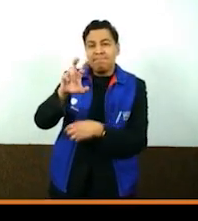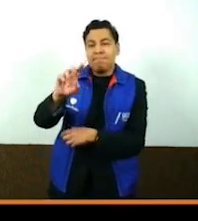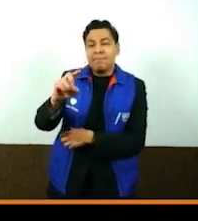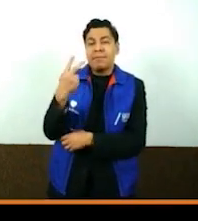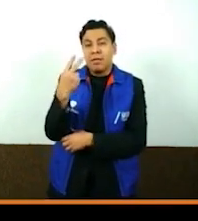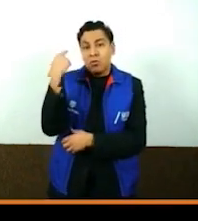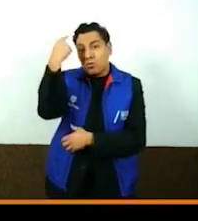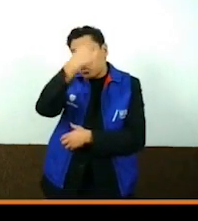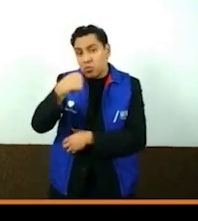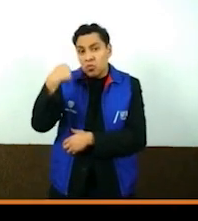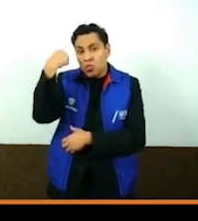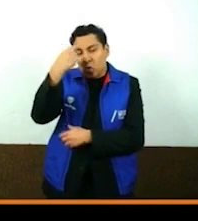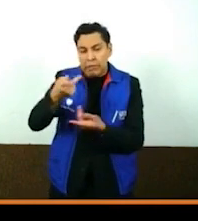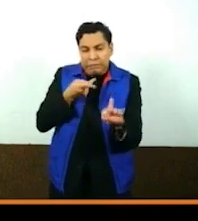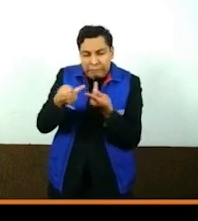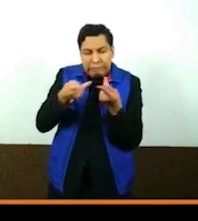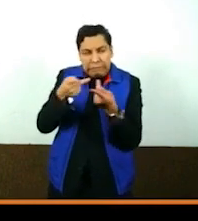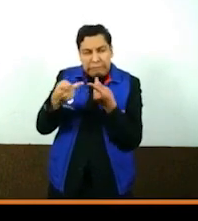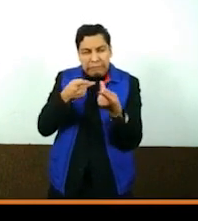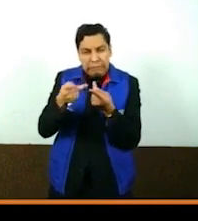este proceso de acreditación.